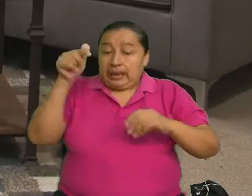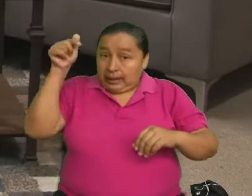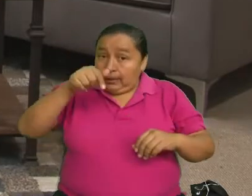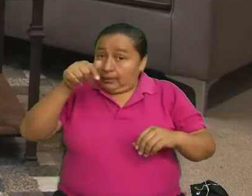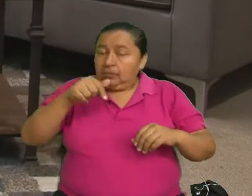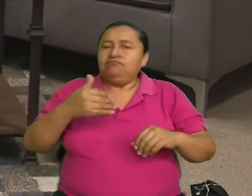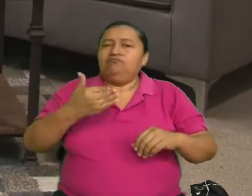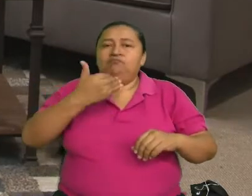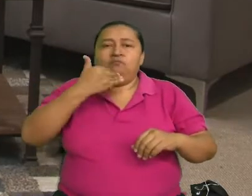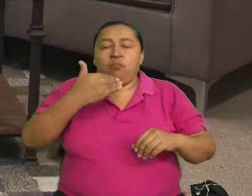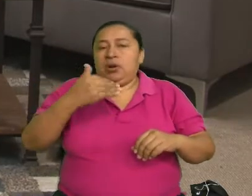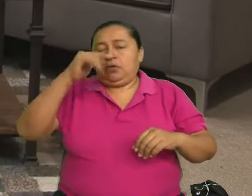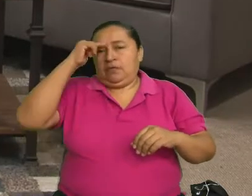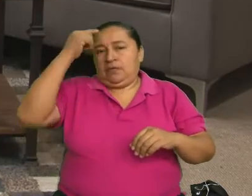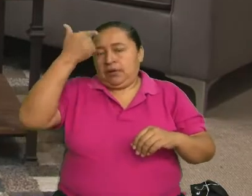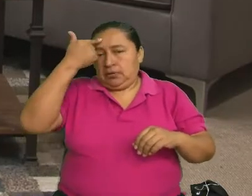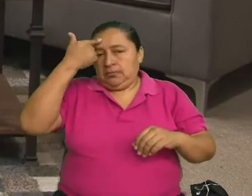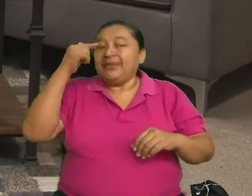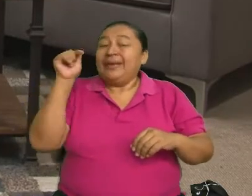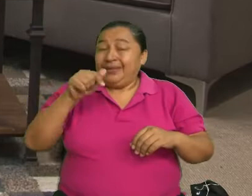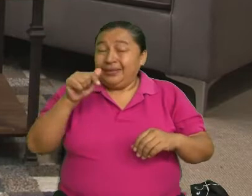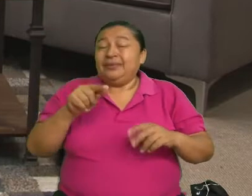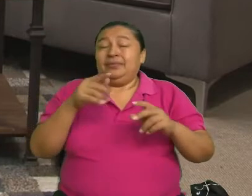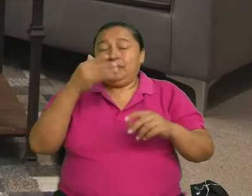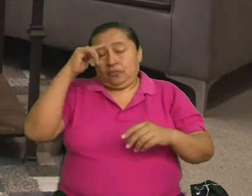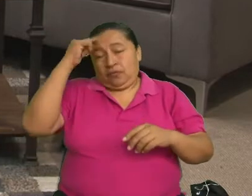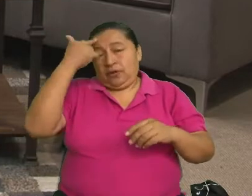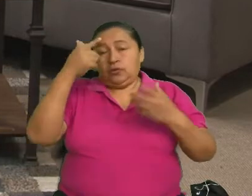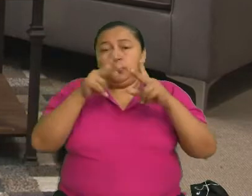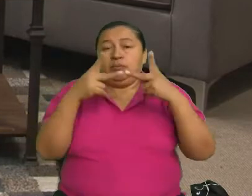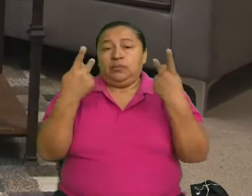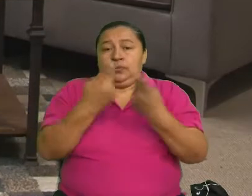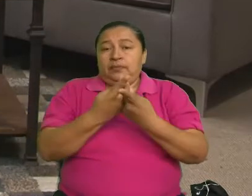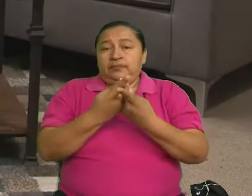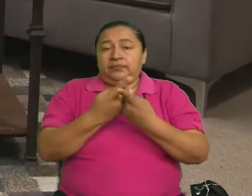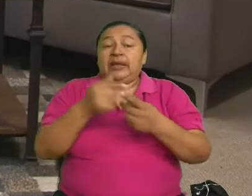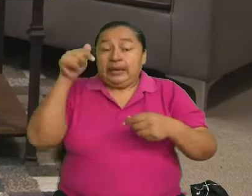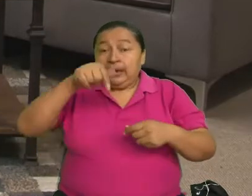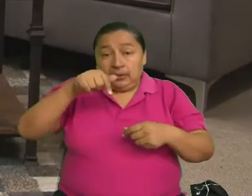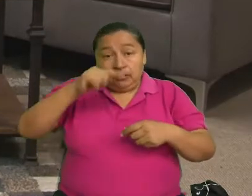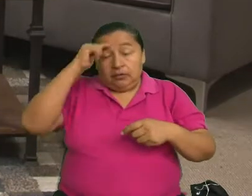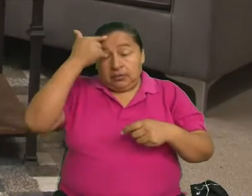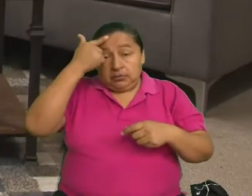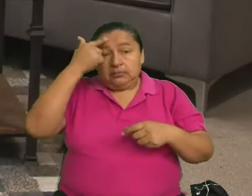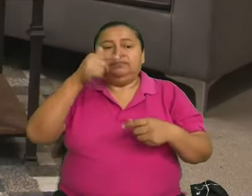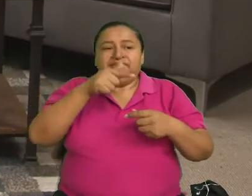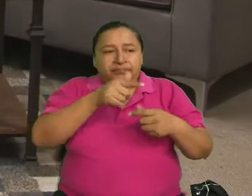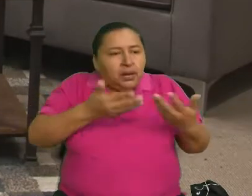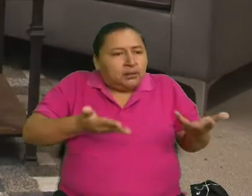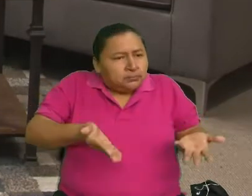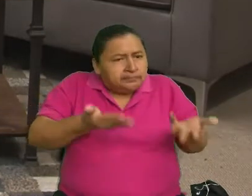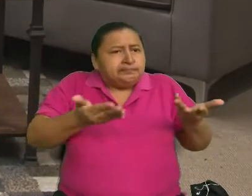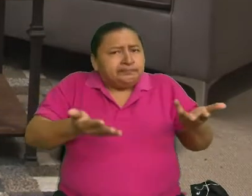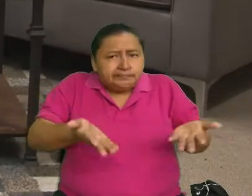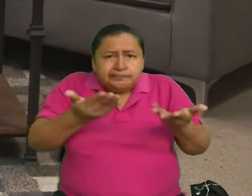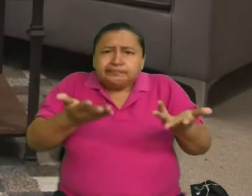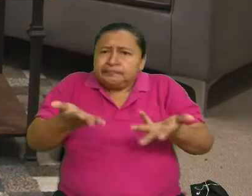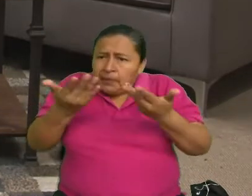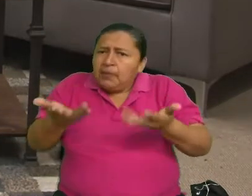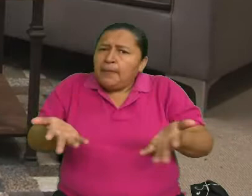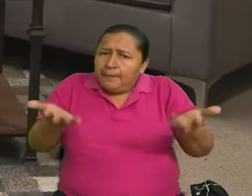gobierno, un gobierno del pueblo. Este gobierno ha incentivado esas